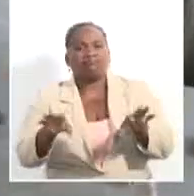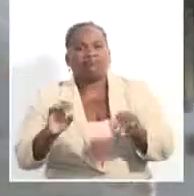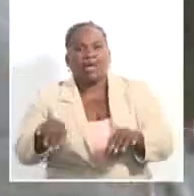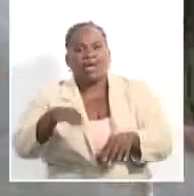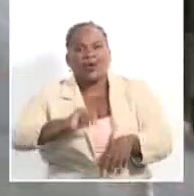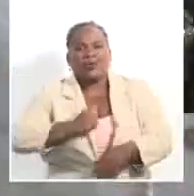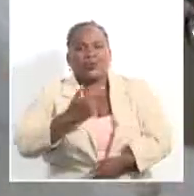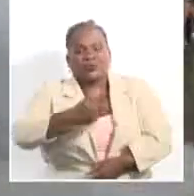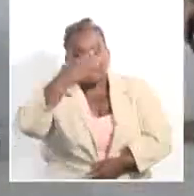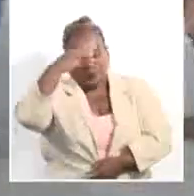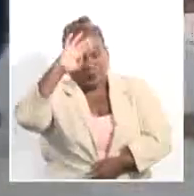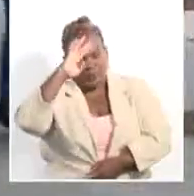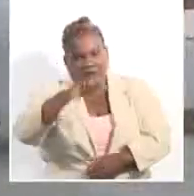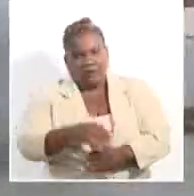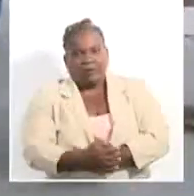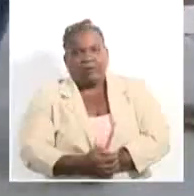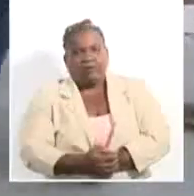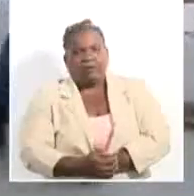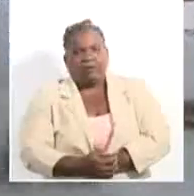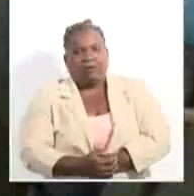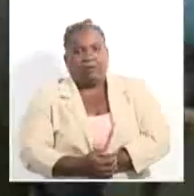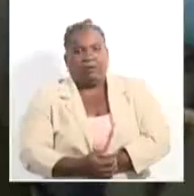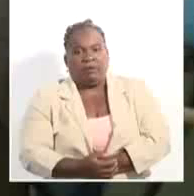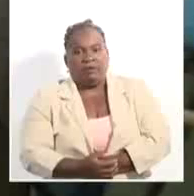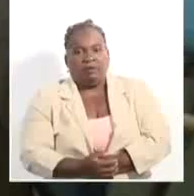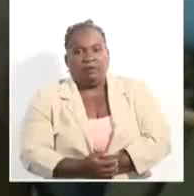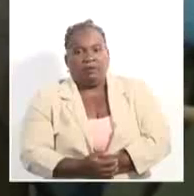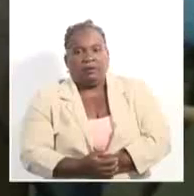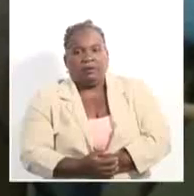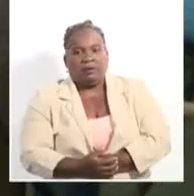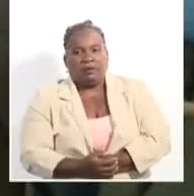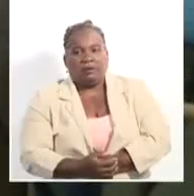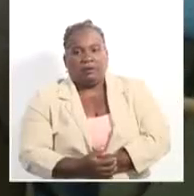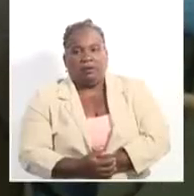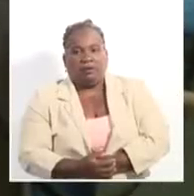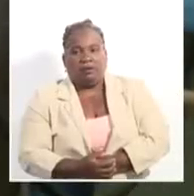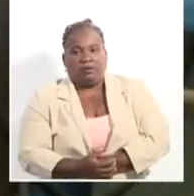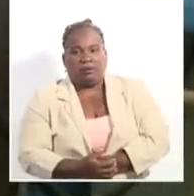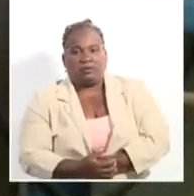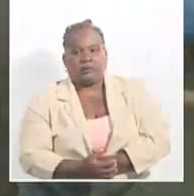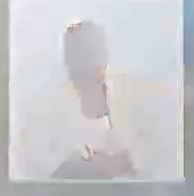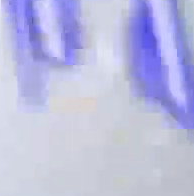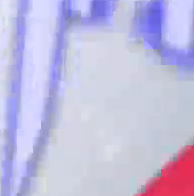colaboración de un equipo de Crear TV, Ángel Bermúdez, Sistema Informativo de la Televisión Cubana.